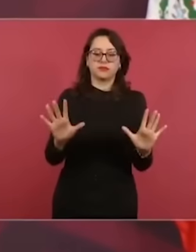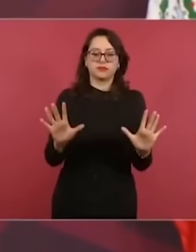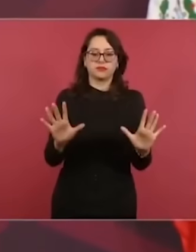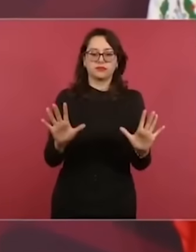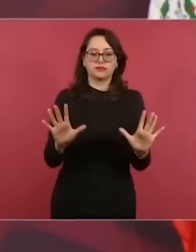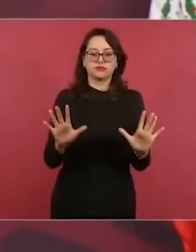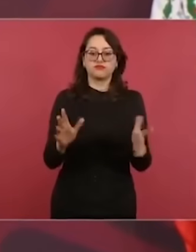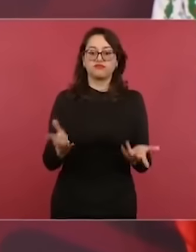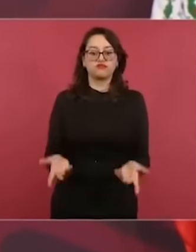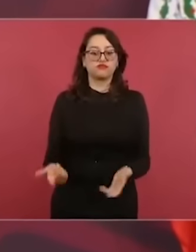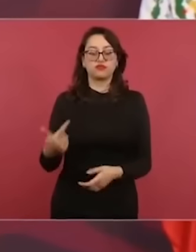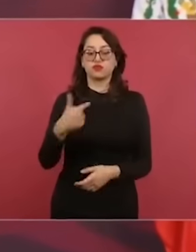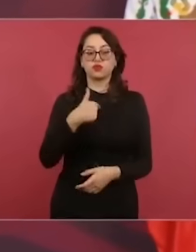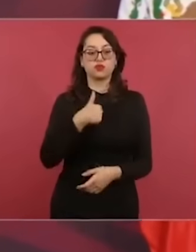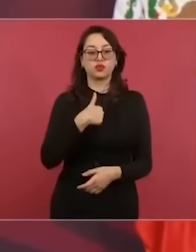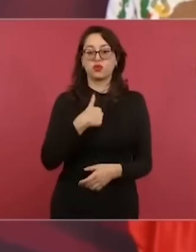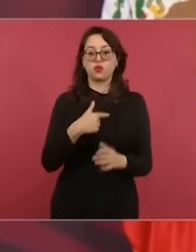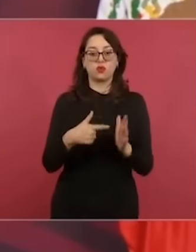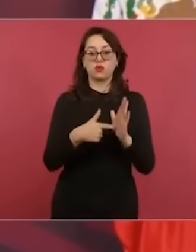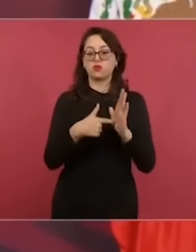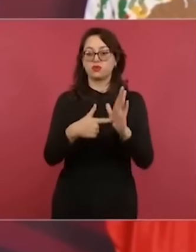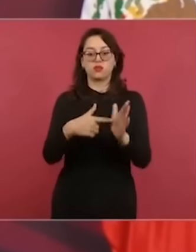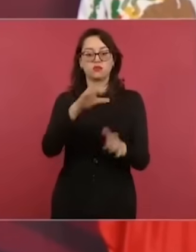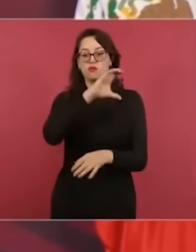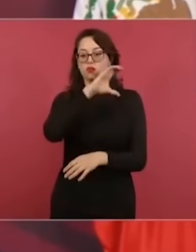ya sacar la foto